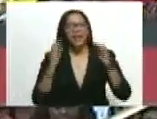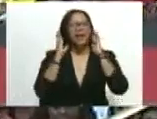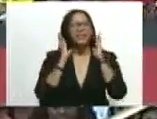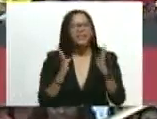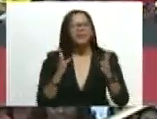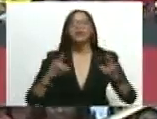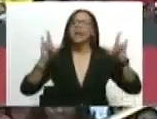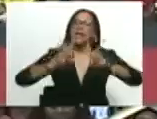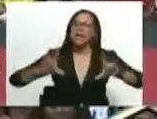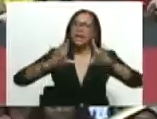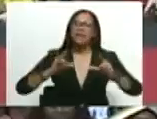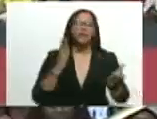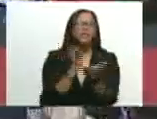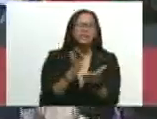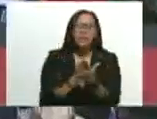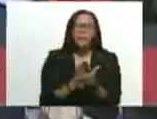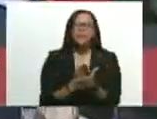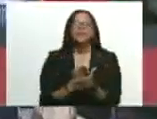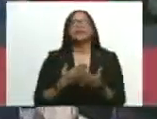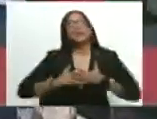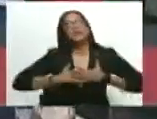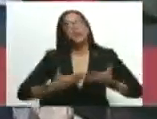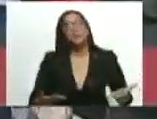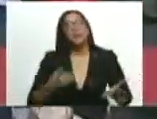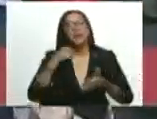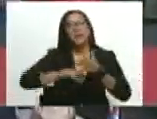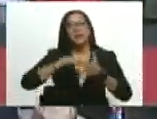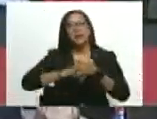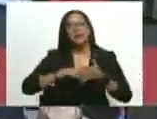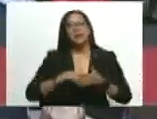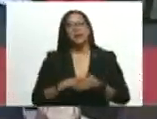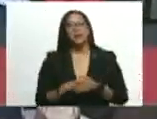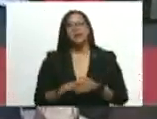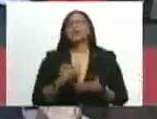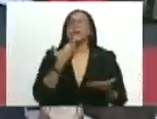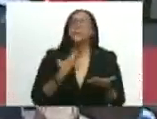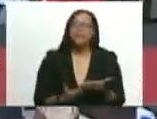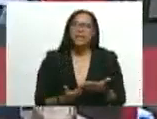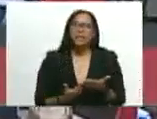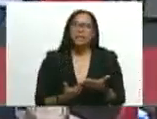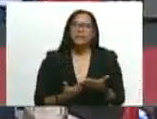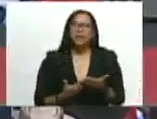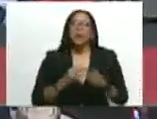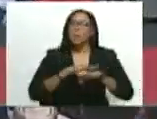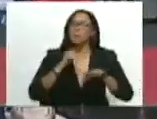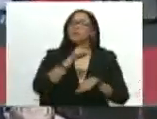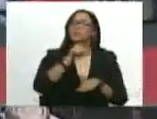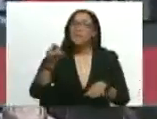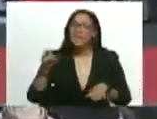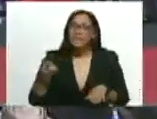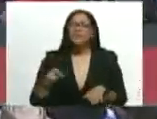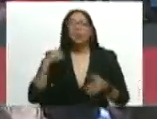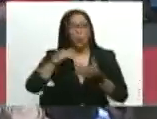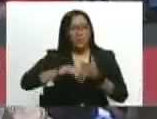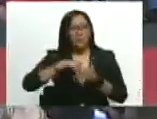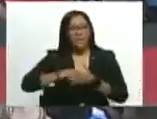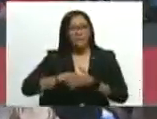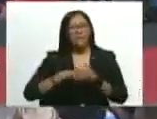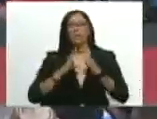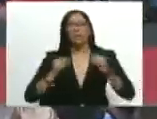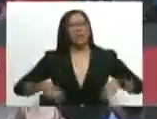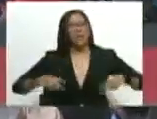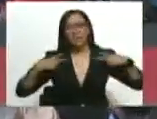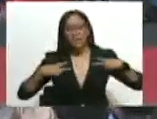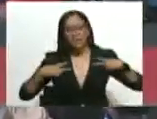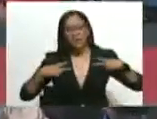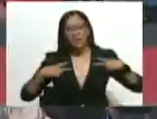el cariño de siempre Y esa disposición para la batalla y pedirle porque ustedes son combatientes de toda la vida